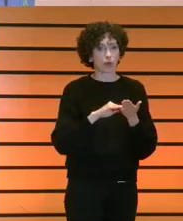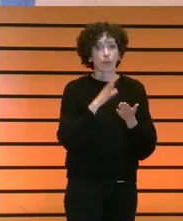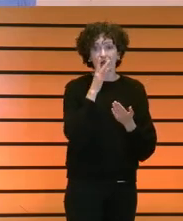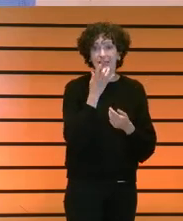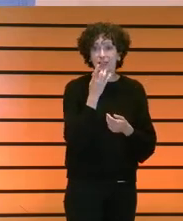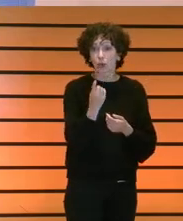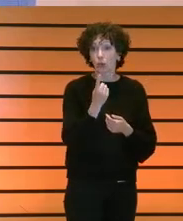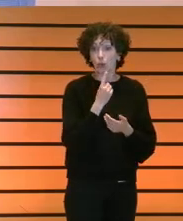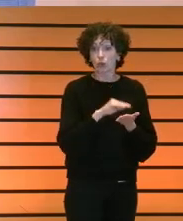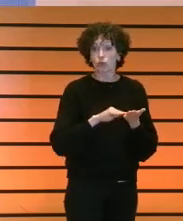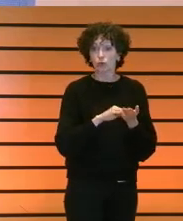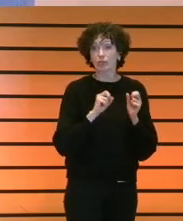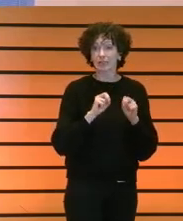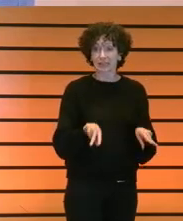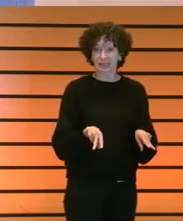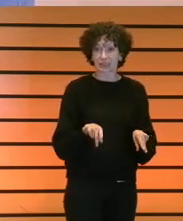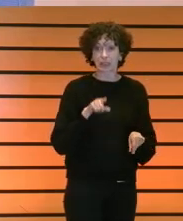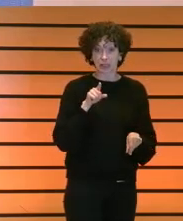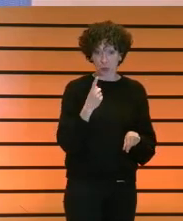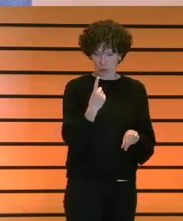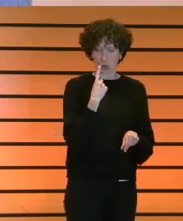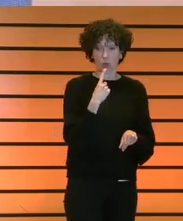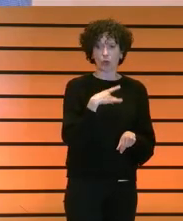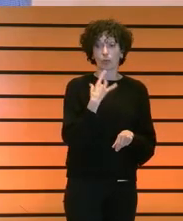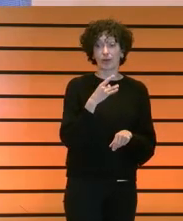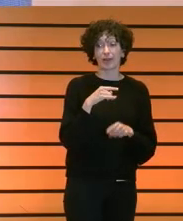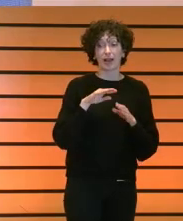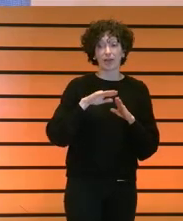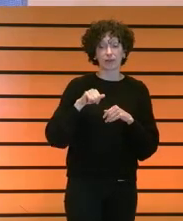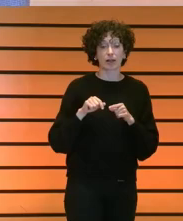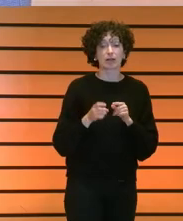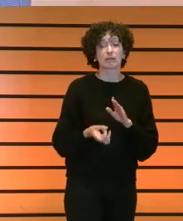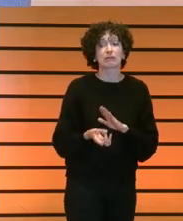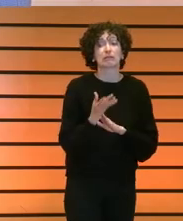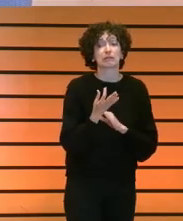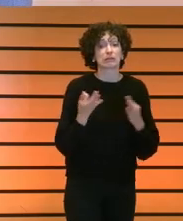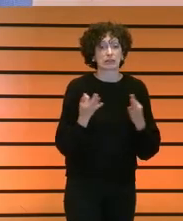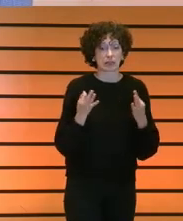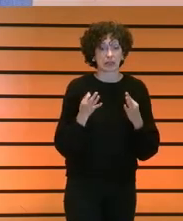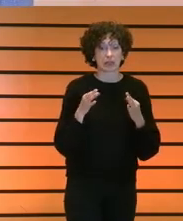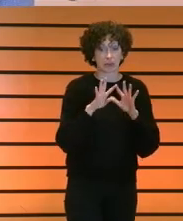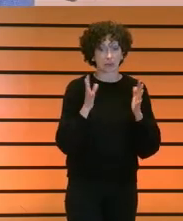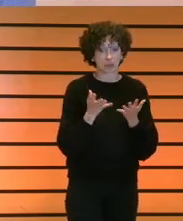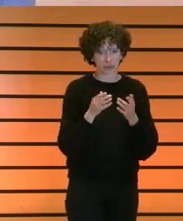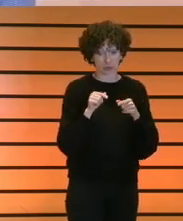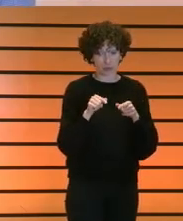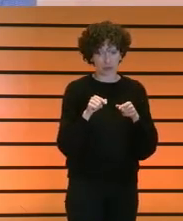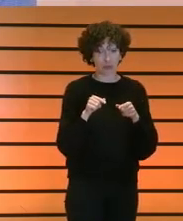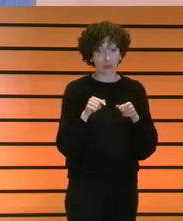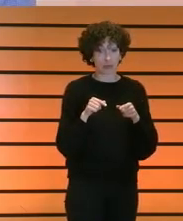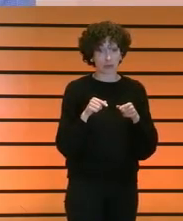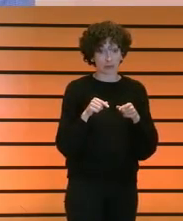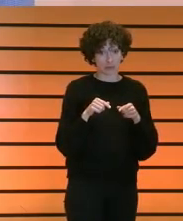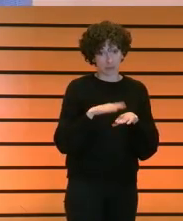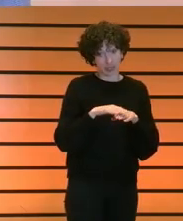sin solventar, ese desafío puede generar que la habitabilidad de nuestro planeta para la especie